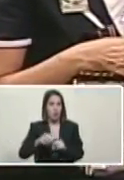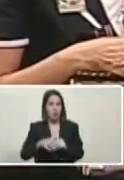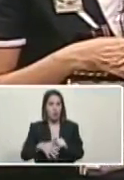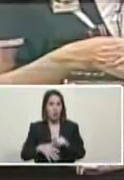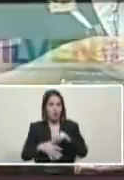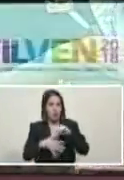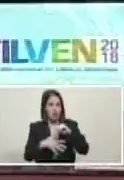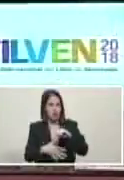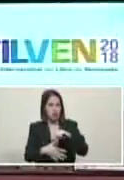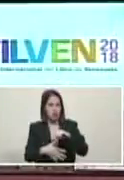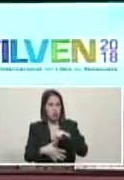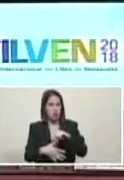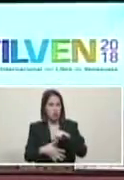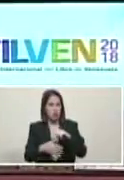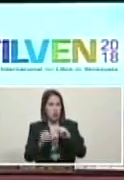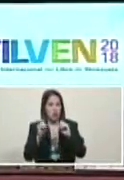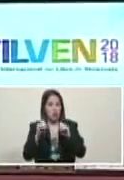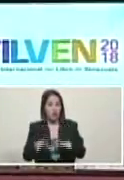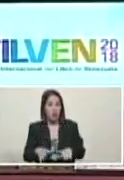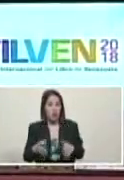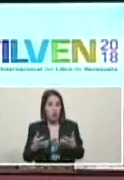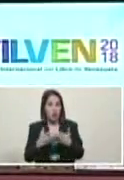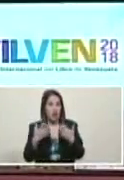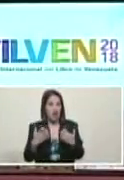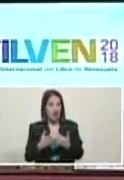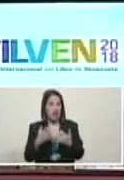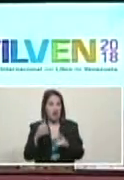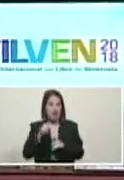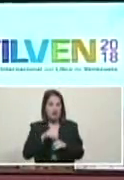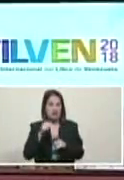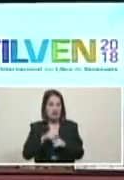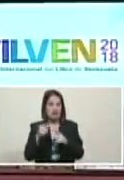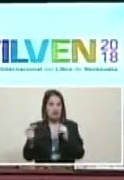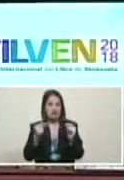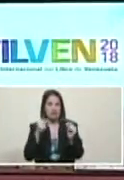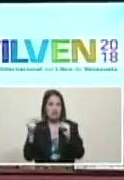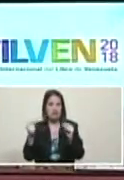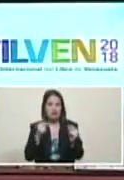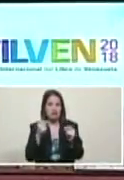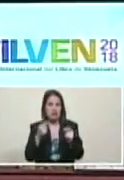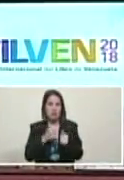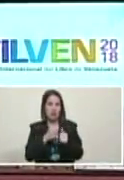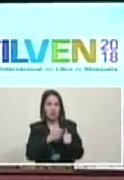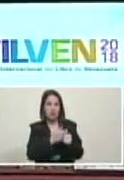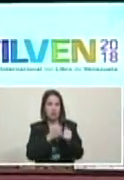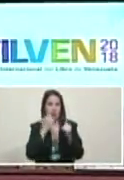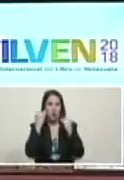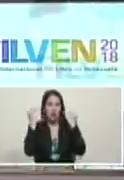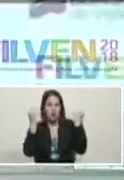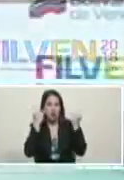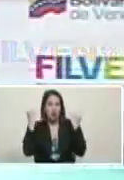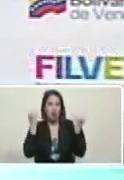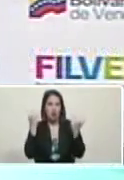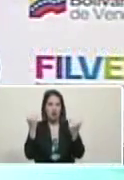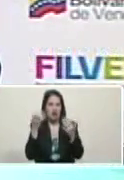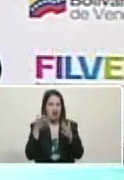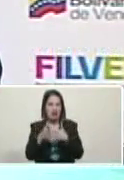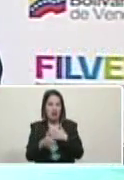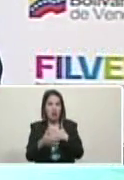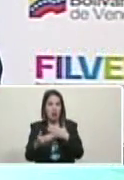guerra, que abandone la rapiña, la persecución ideológica. ¿Qué tienen contra